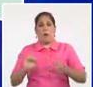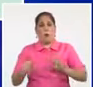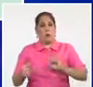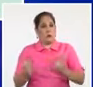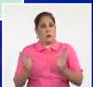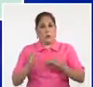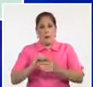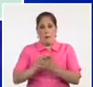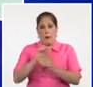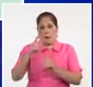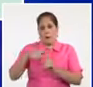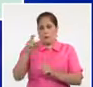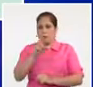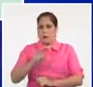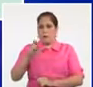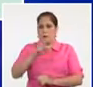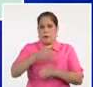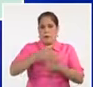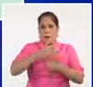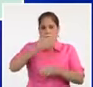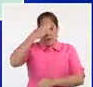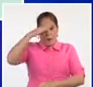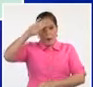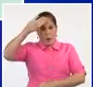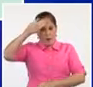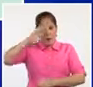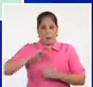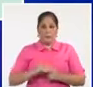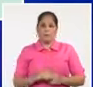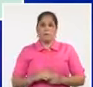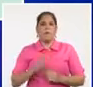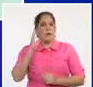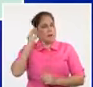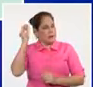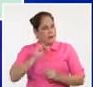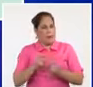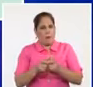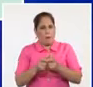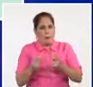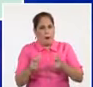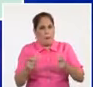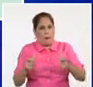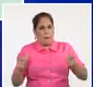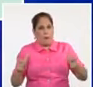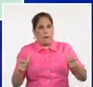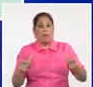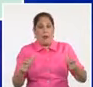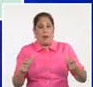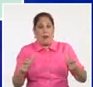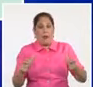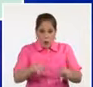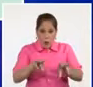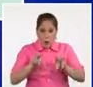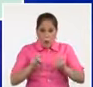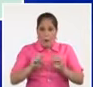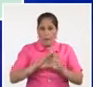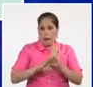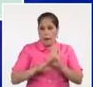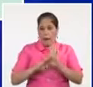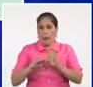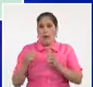Matanzas, Camagüey, Santiago de Cuba, pues indiscutiblemente se han ido reforzando con equipos de